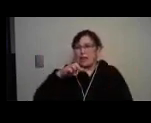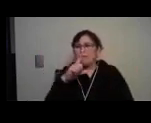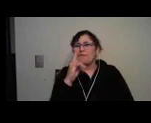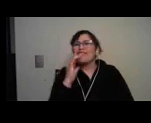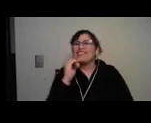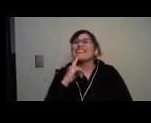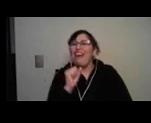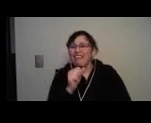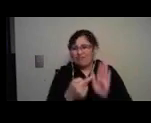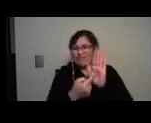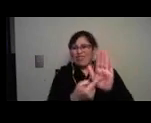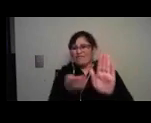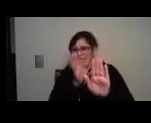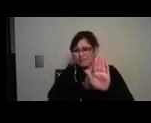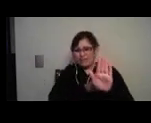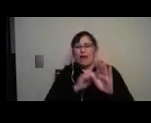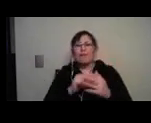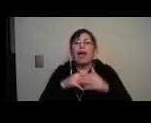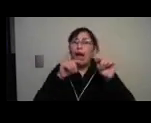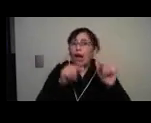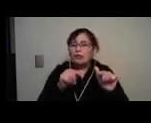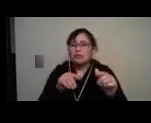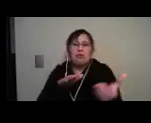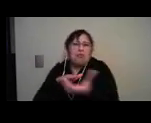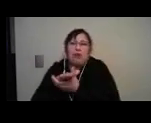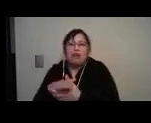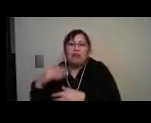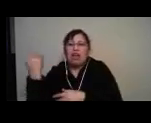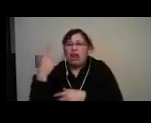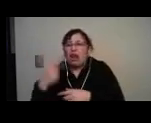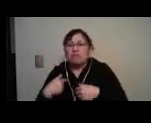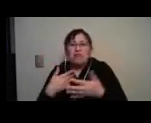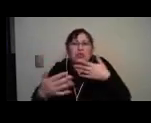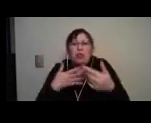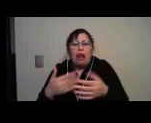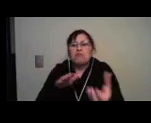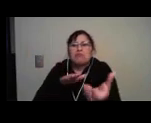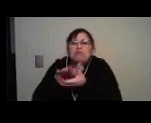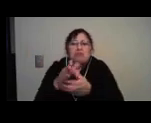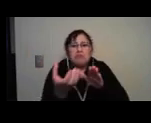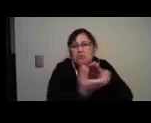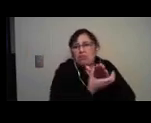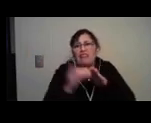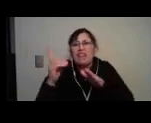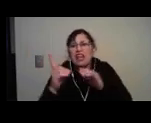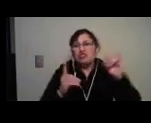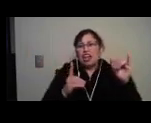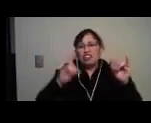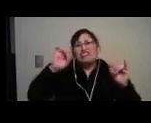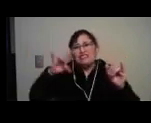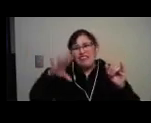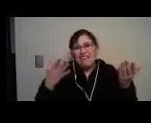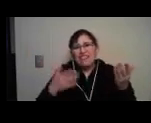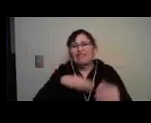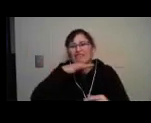automática, ¿ya? Sí, el saber que los zapatos, uno va en el izquierdo y el otro va en el derecho, significa el uso